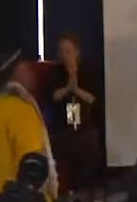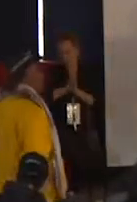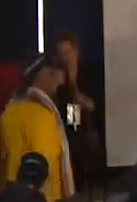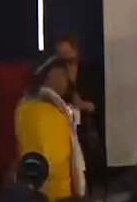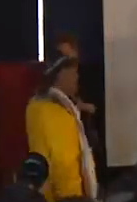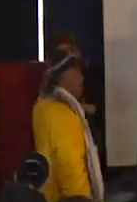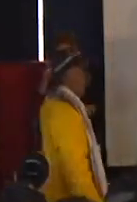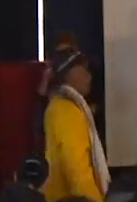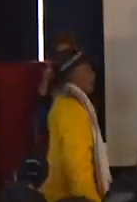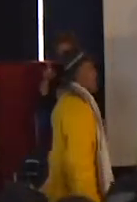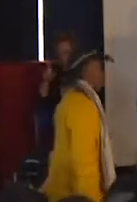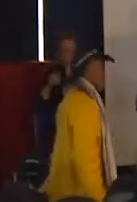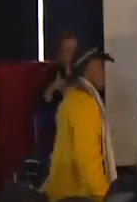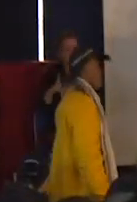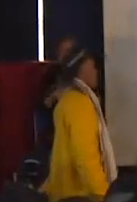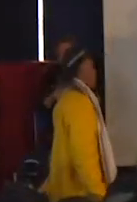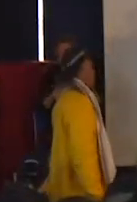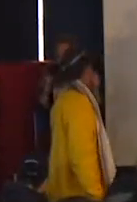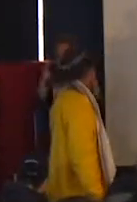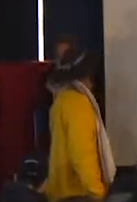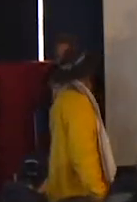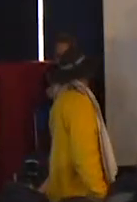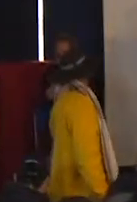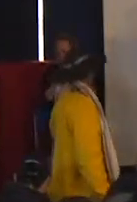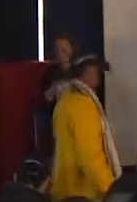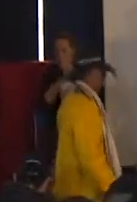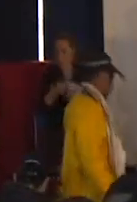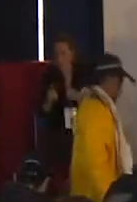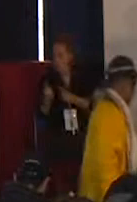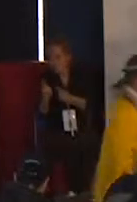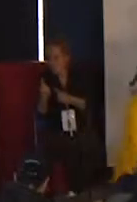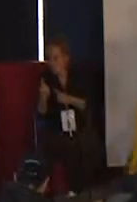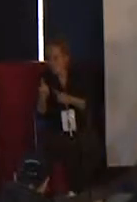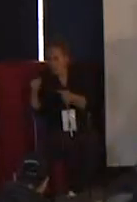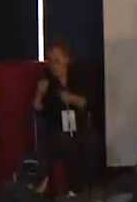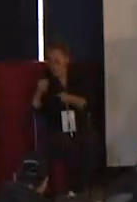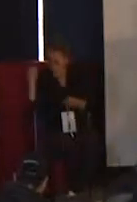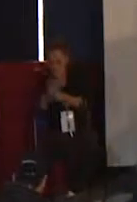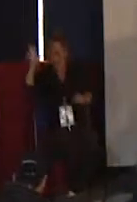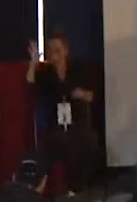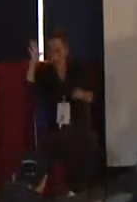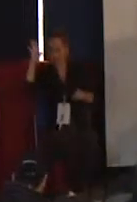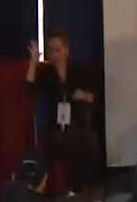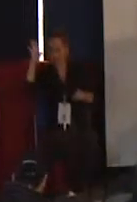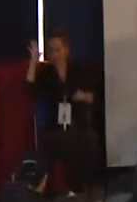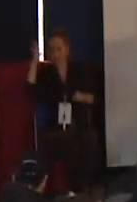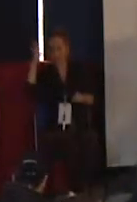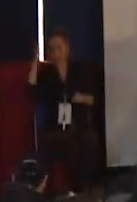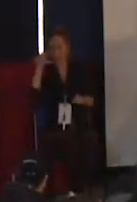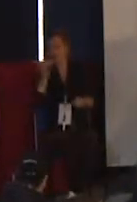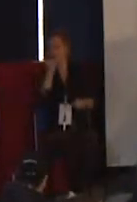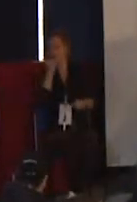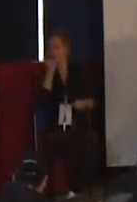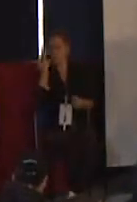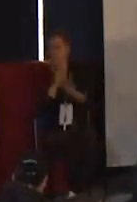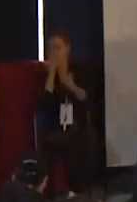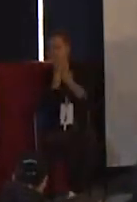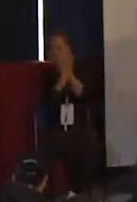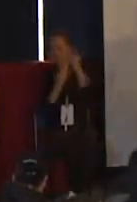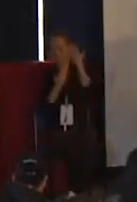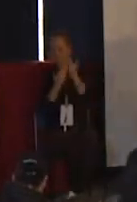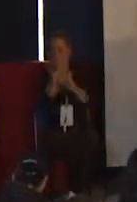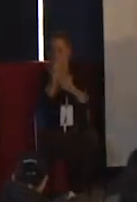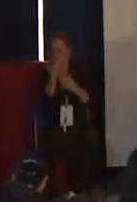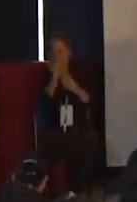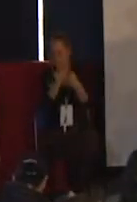no veo ni escucho, le doy gracias a esta conferencia y también le doy gracias a Dios. Okay. Muchas